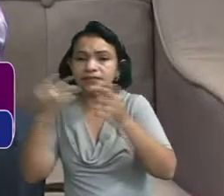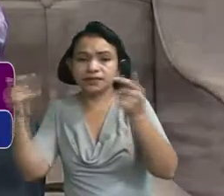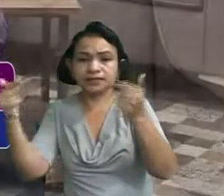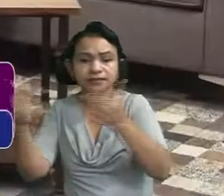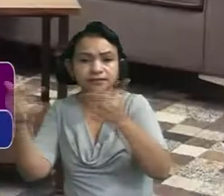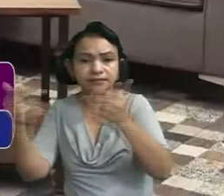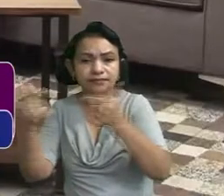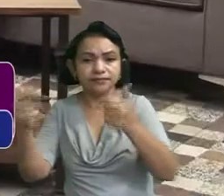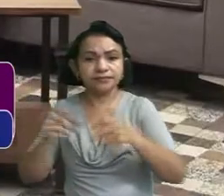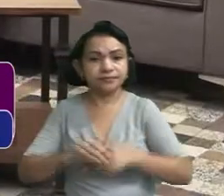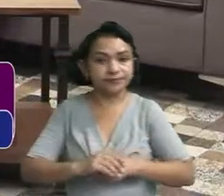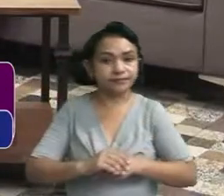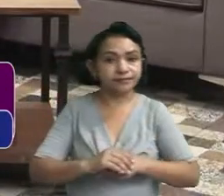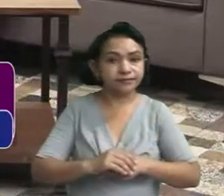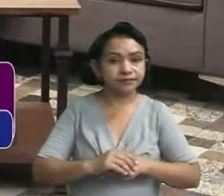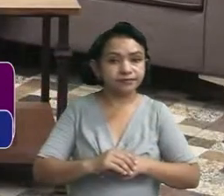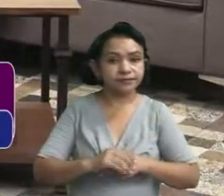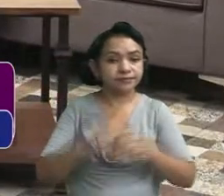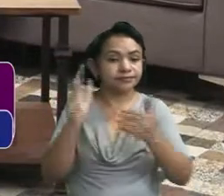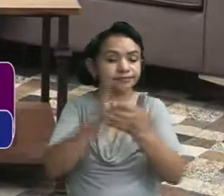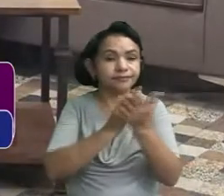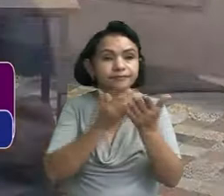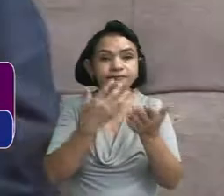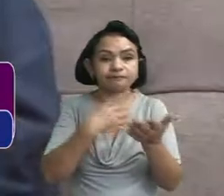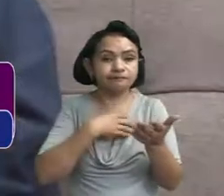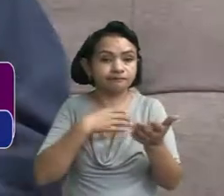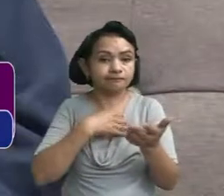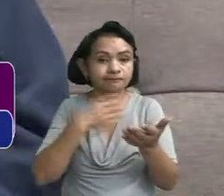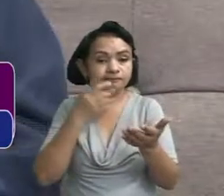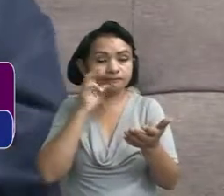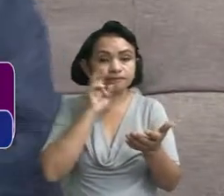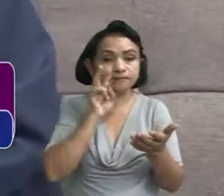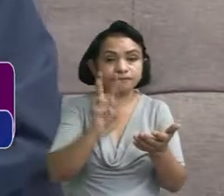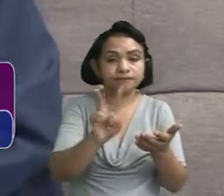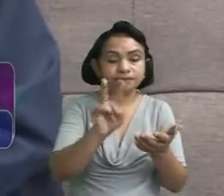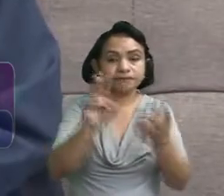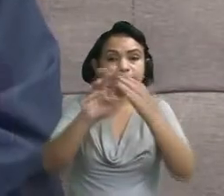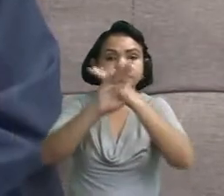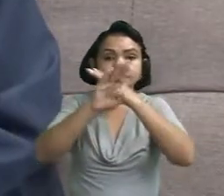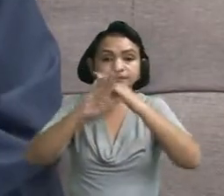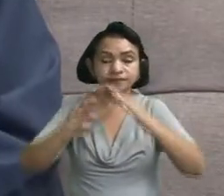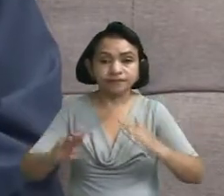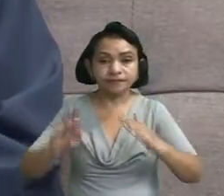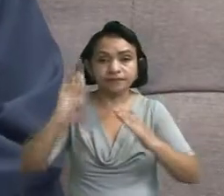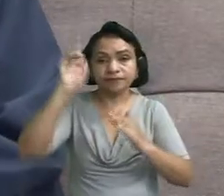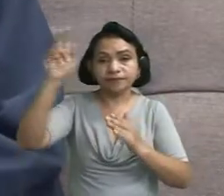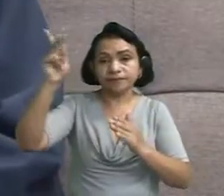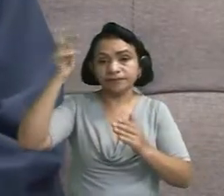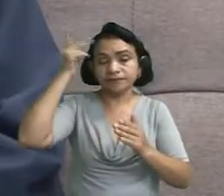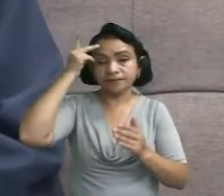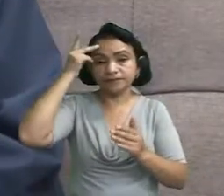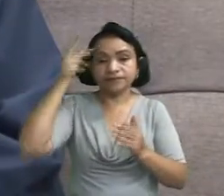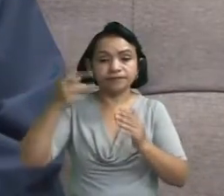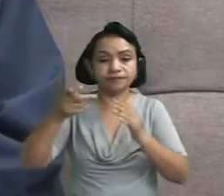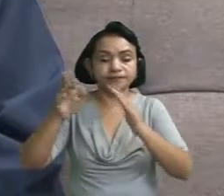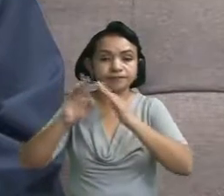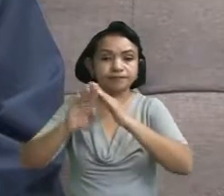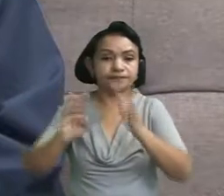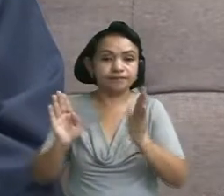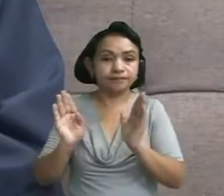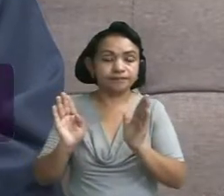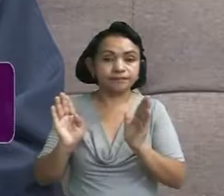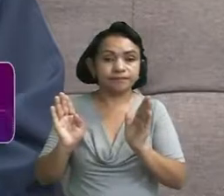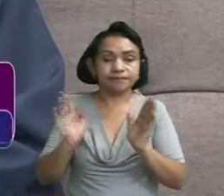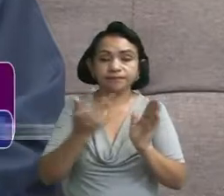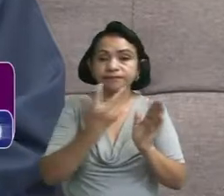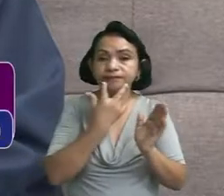precisamente hay intereses de solo ver la paz como un elemento político, como un elemento de la